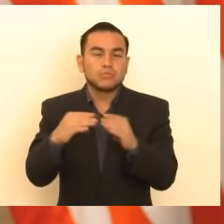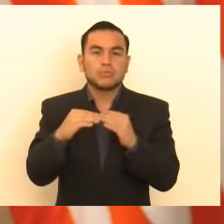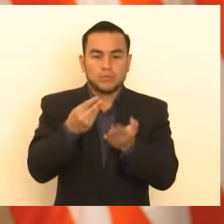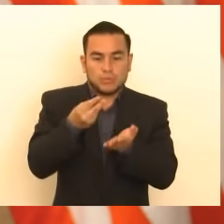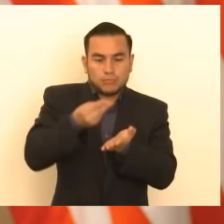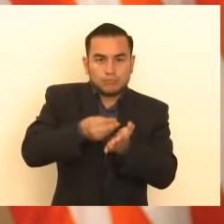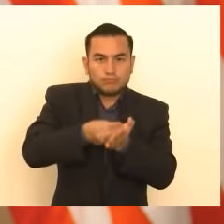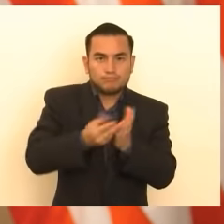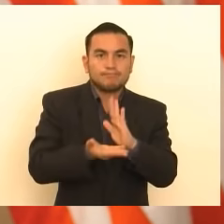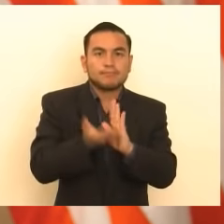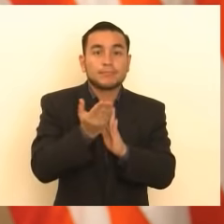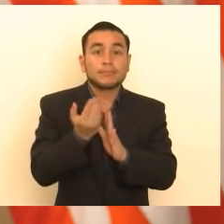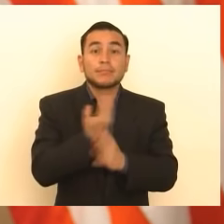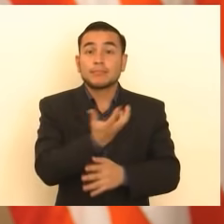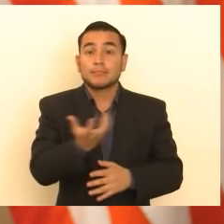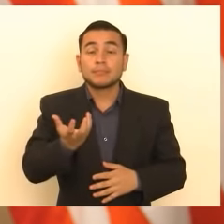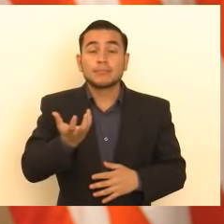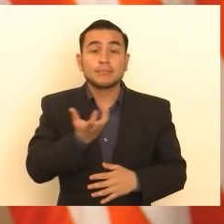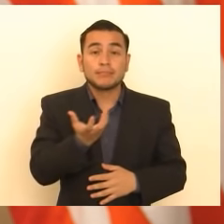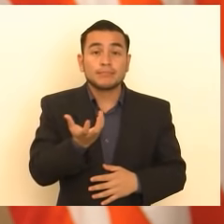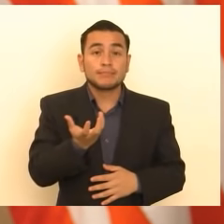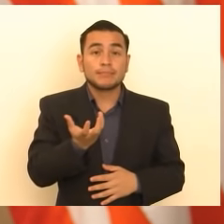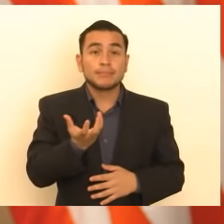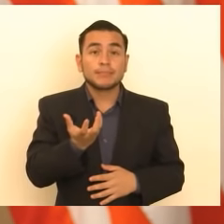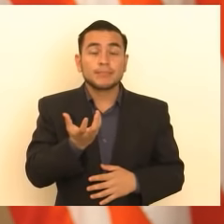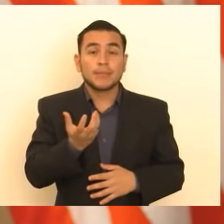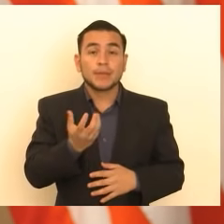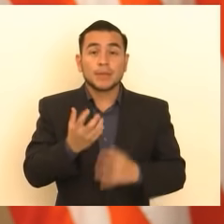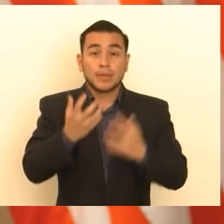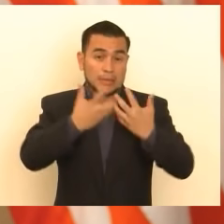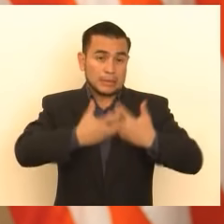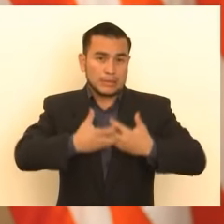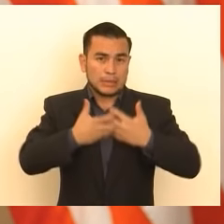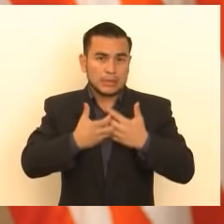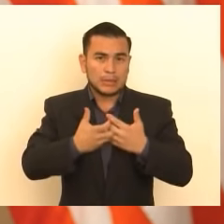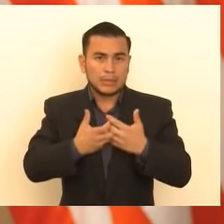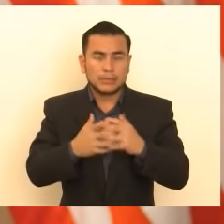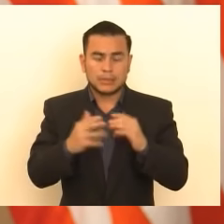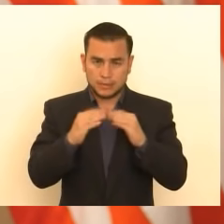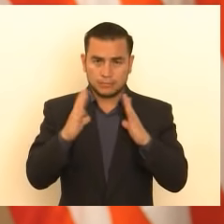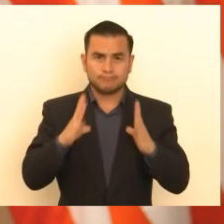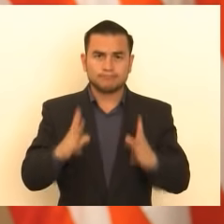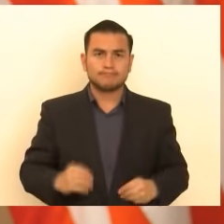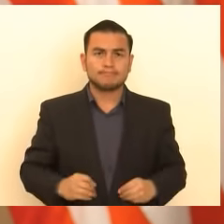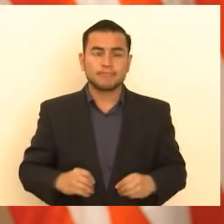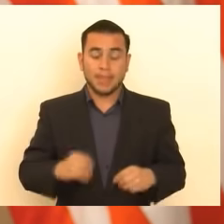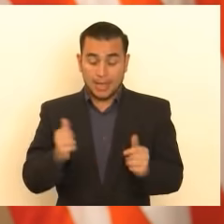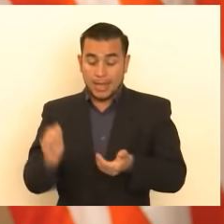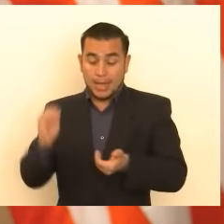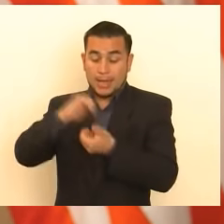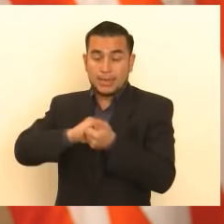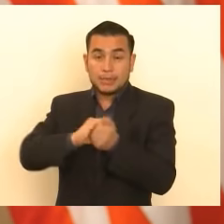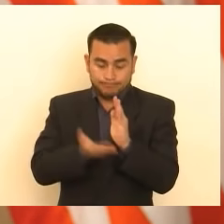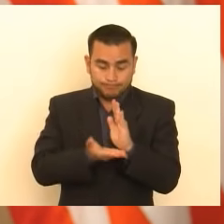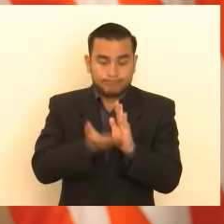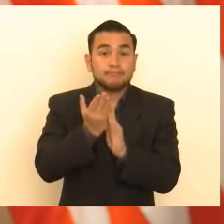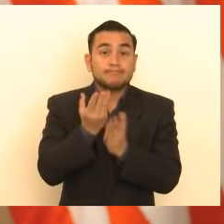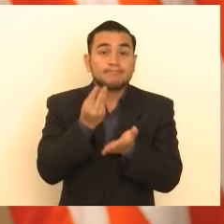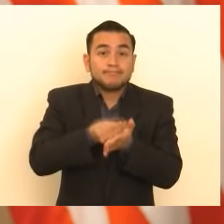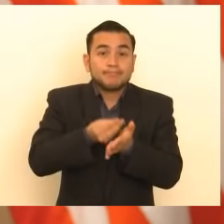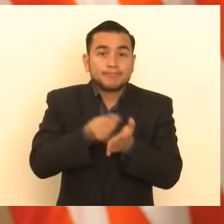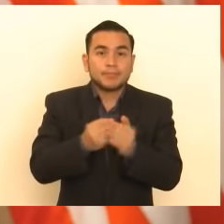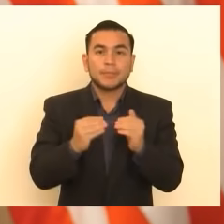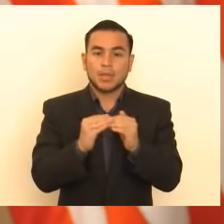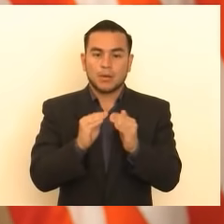para poner a todas las agencias e instituciones del Estado a trabajar de la mano para hacer crecer nuestra economía. El plan